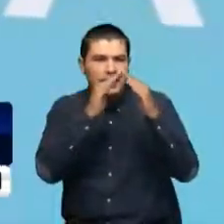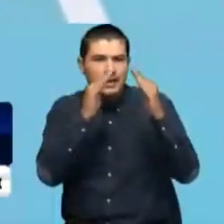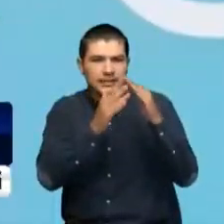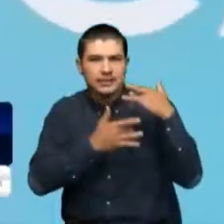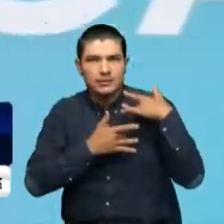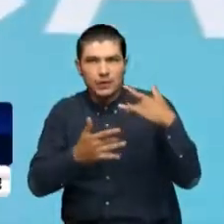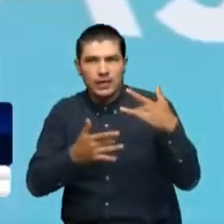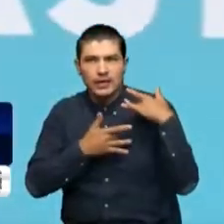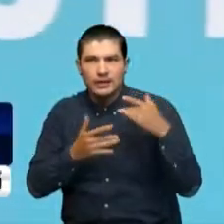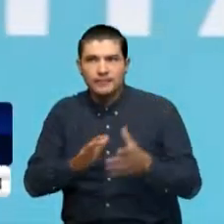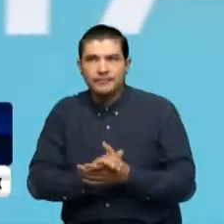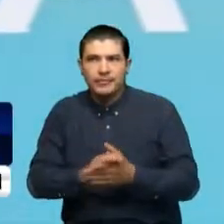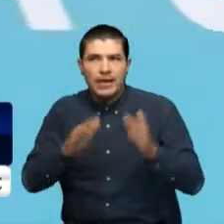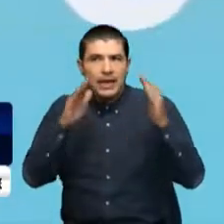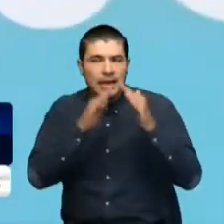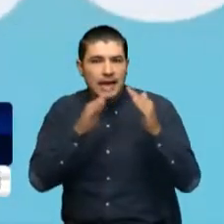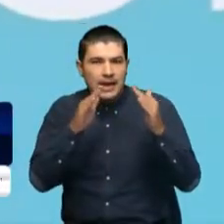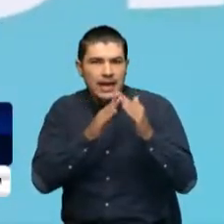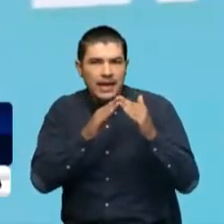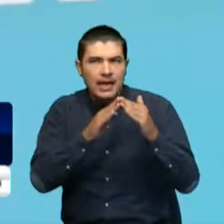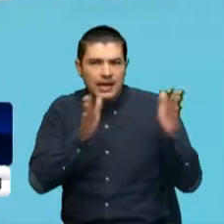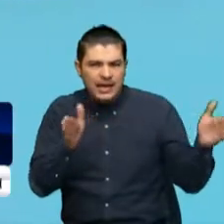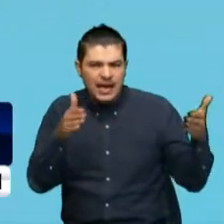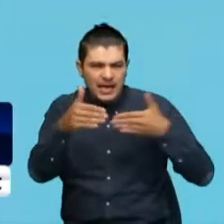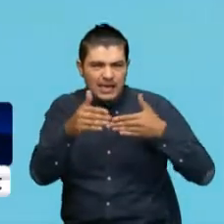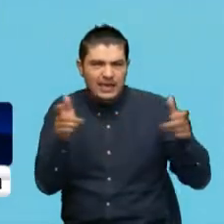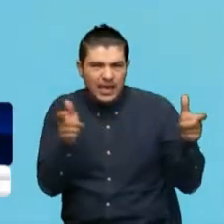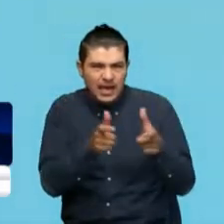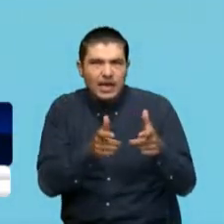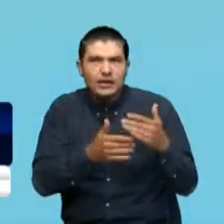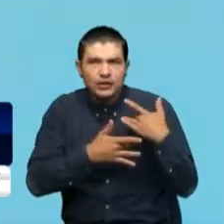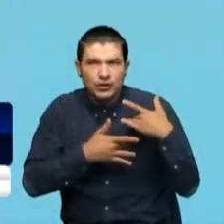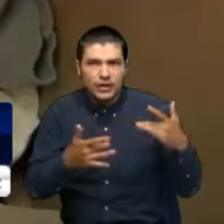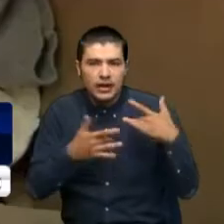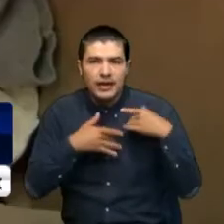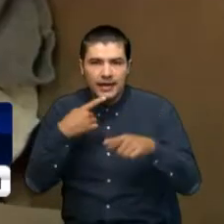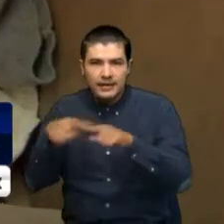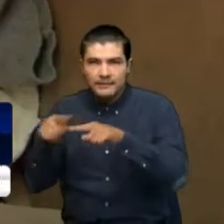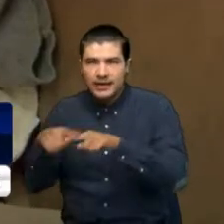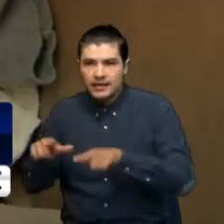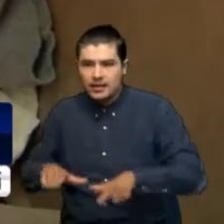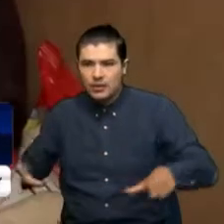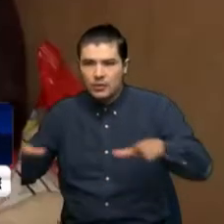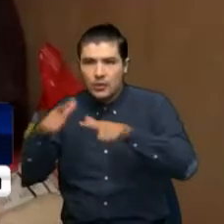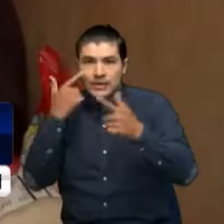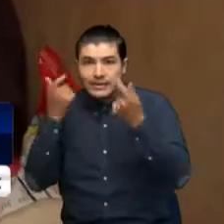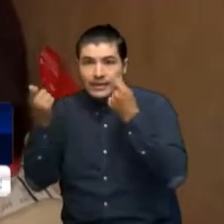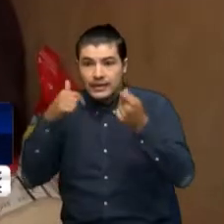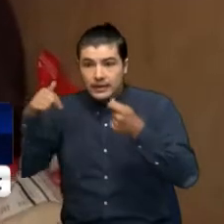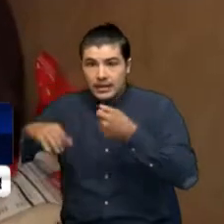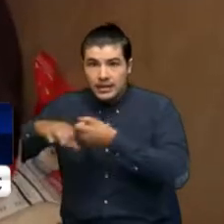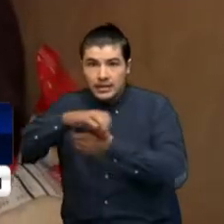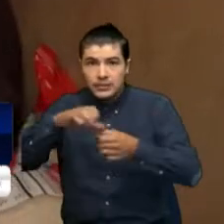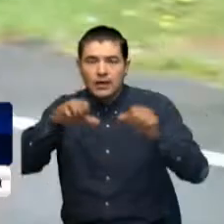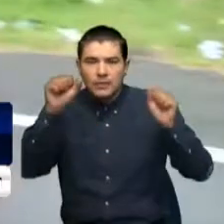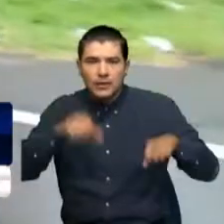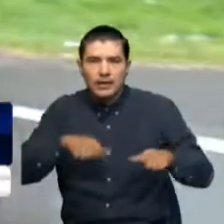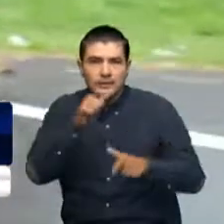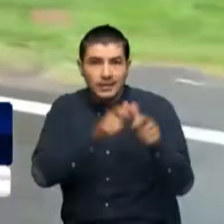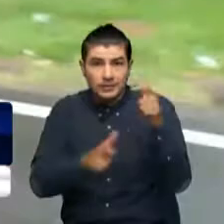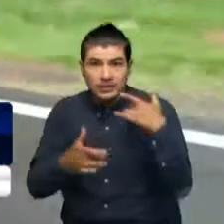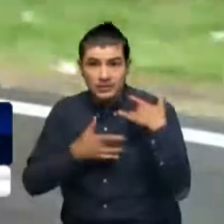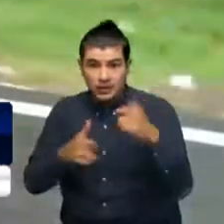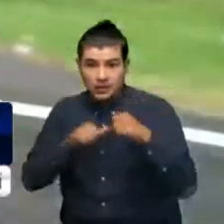solidaria. La cajita solidaria estará ubicada en varios puntos estratégicos de la ciudad, recolectando las ayudas para donar a